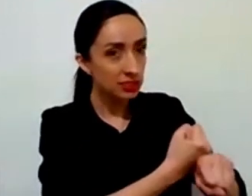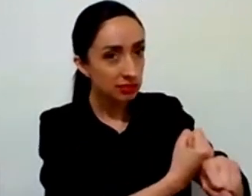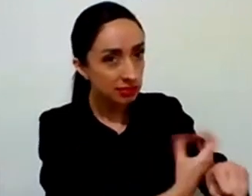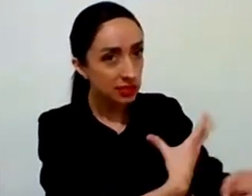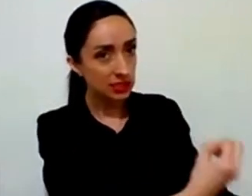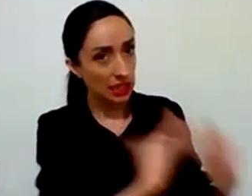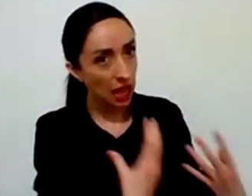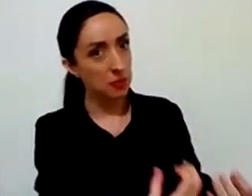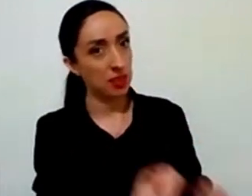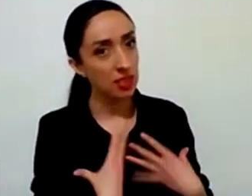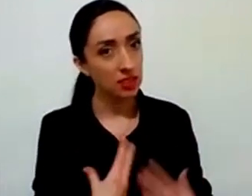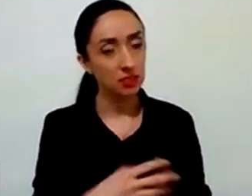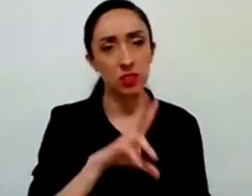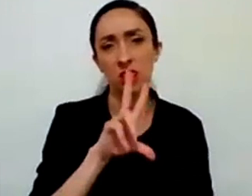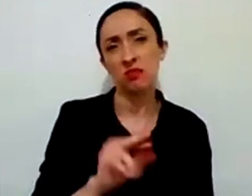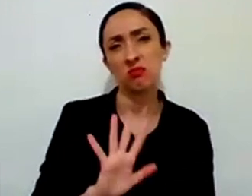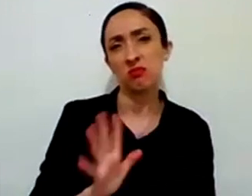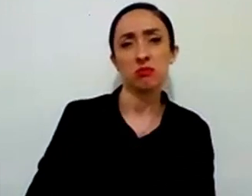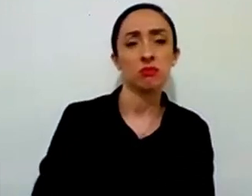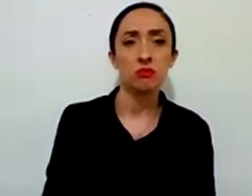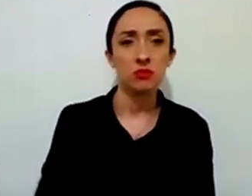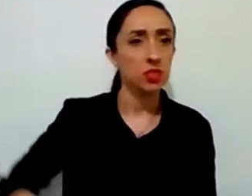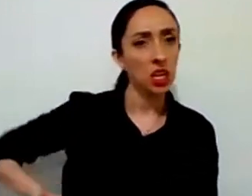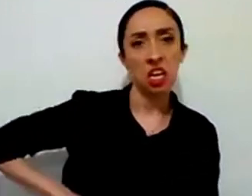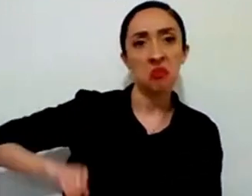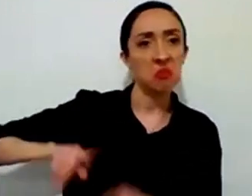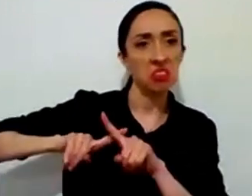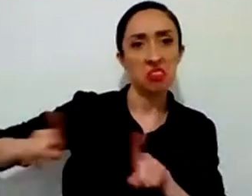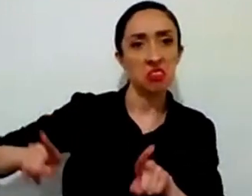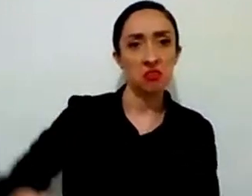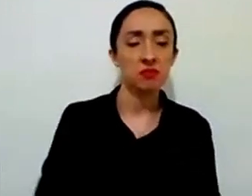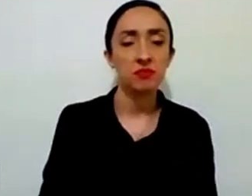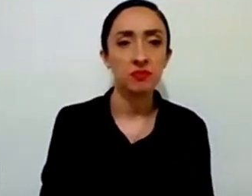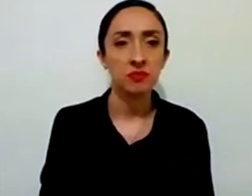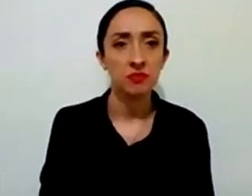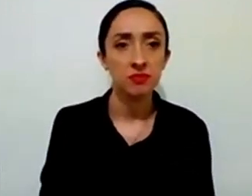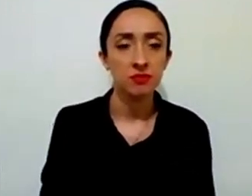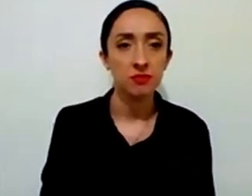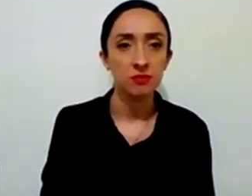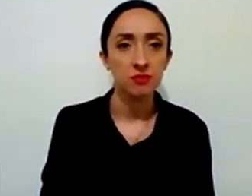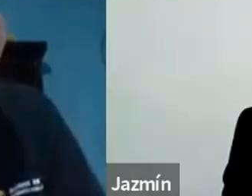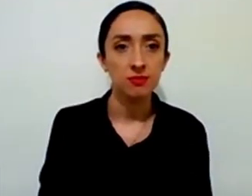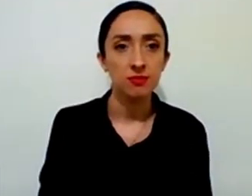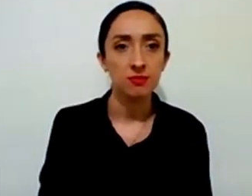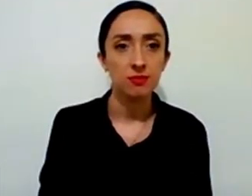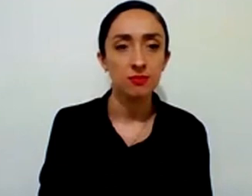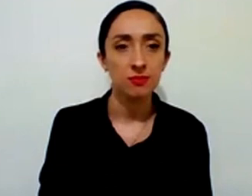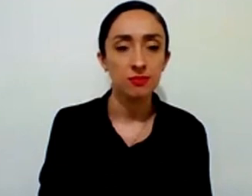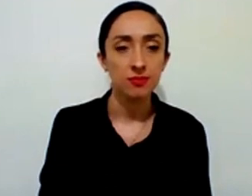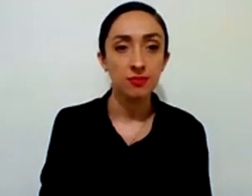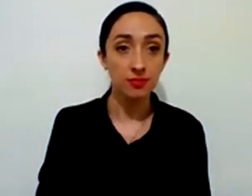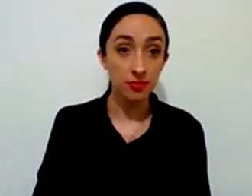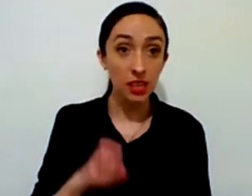en tus términos pero mi mensaje es algo distinto también y este